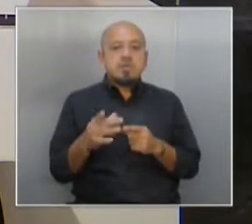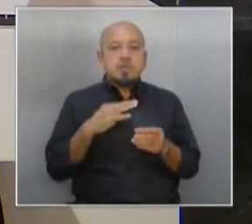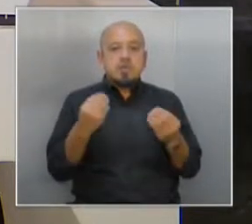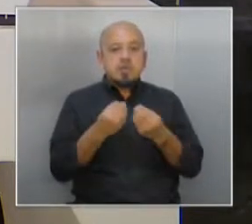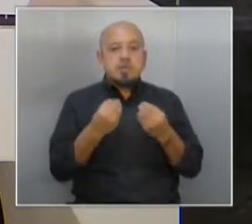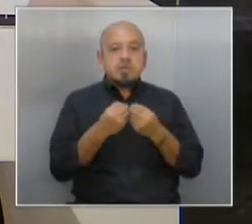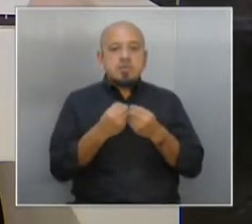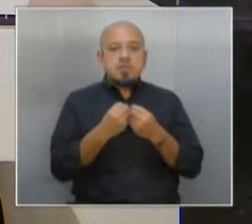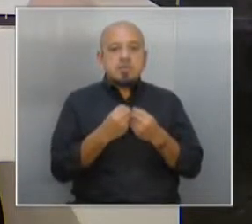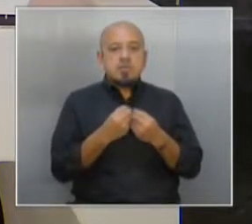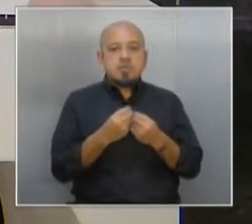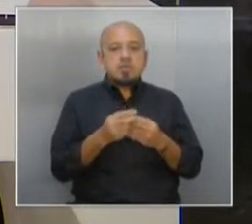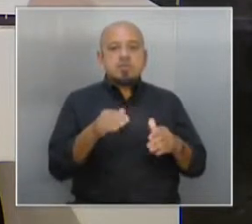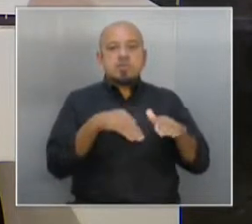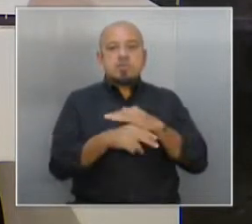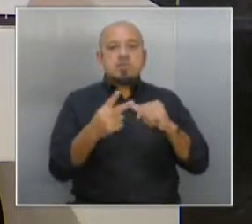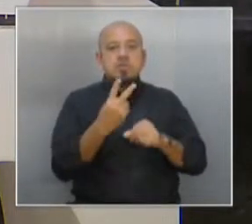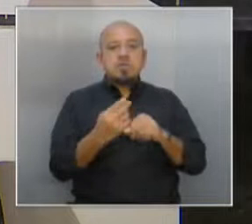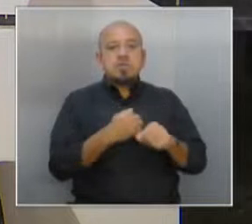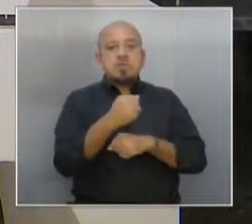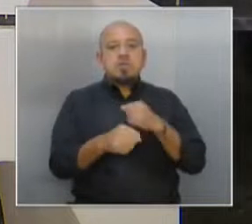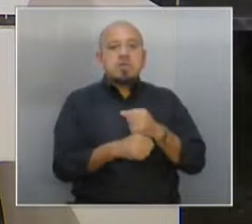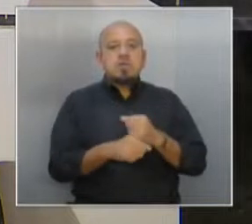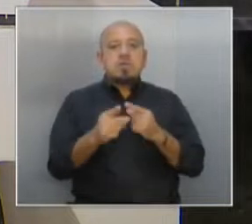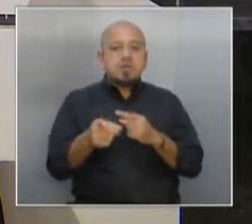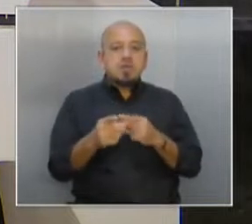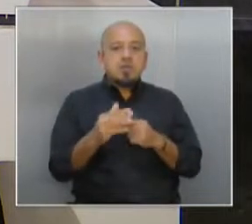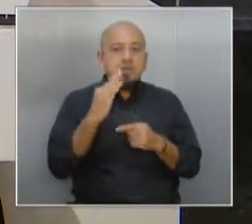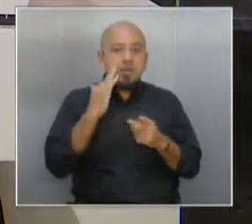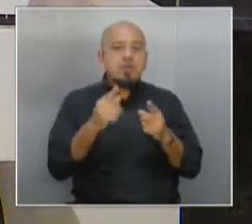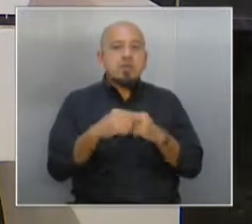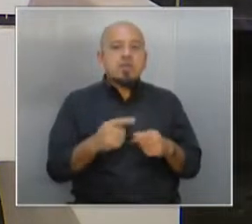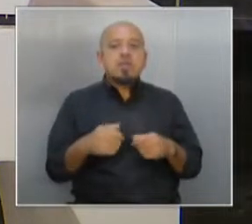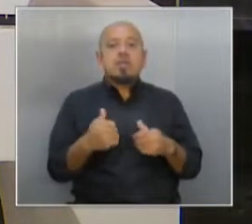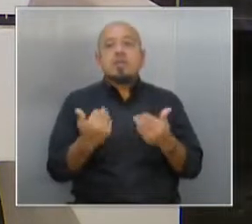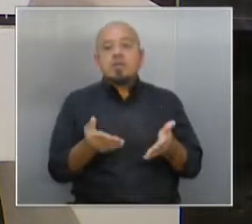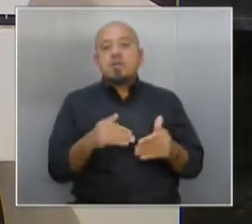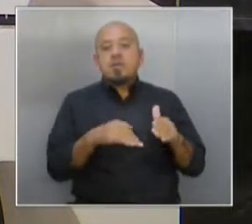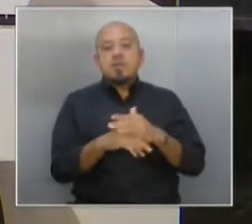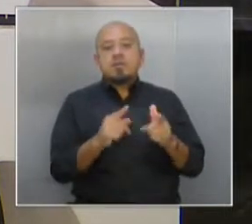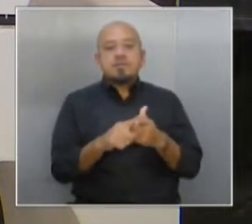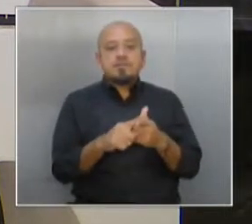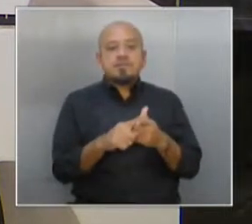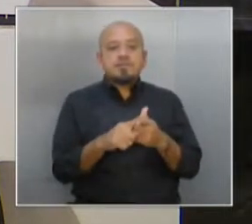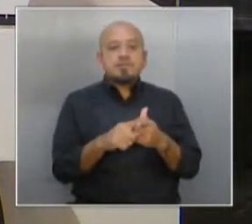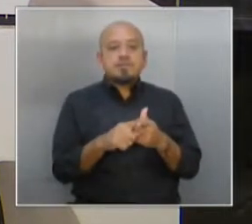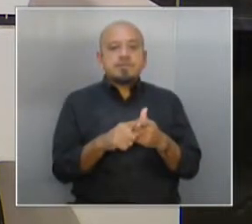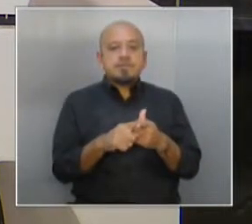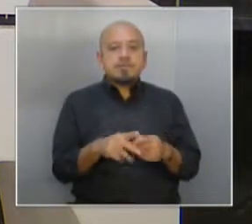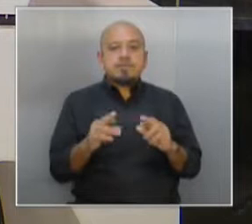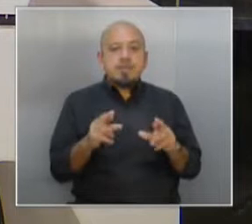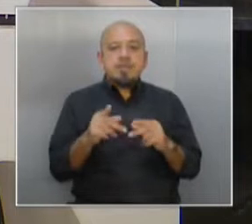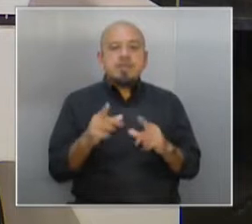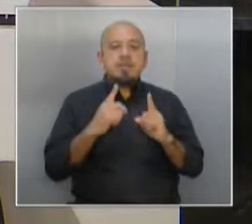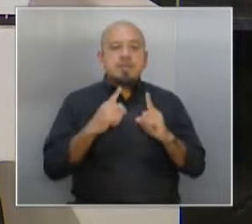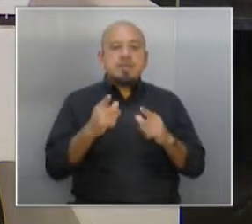capaz que se olvidaron, la guardaron hace 2 años. Por favor, vayan. La tienen ahí en algún cajoncito, okay, la tienen en algún bolsillo, okay, seguro. Ojalá, los